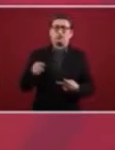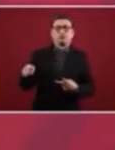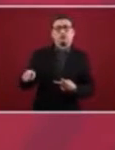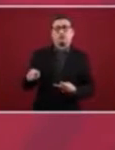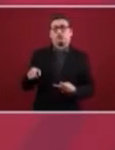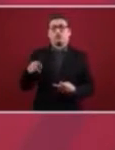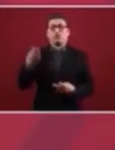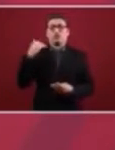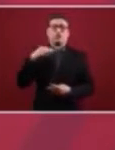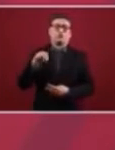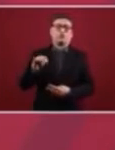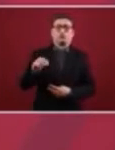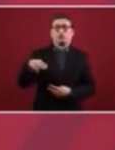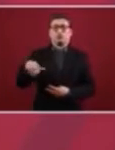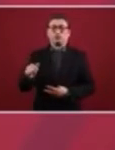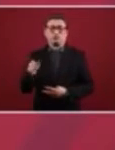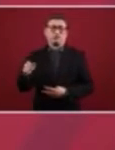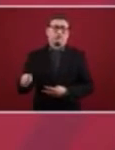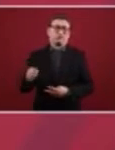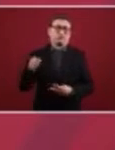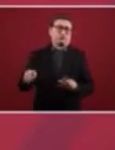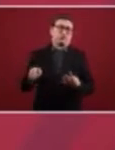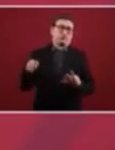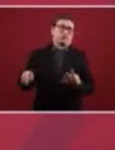era de Morena.